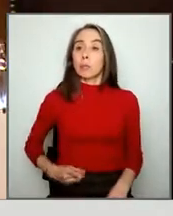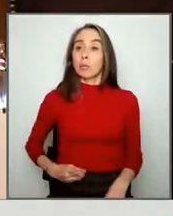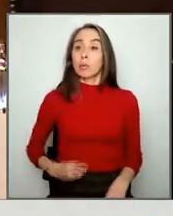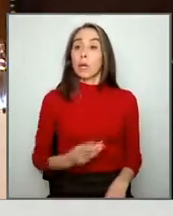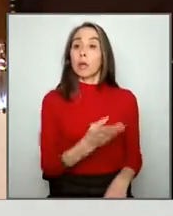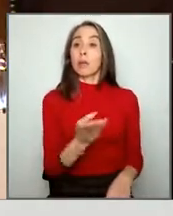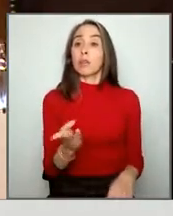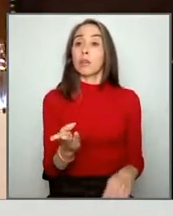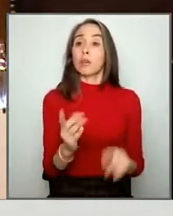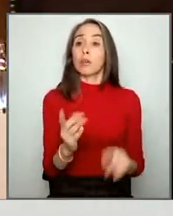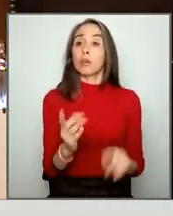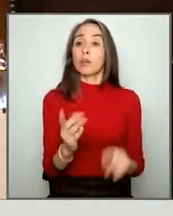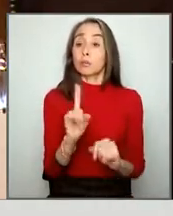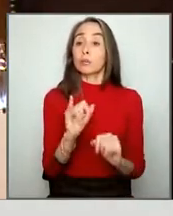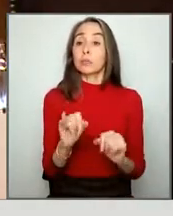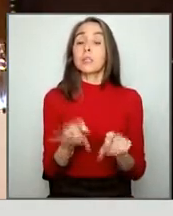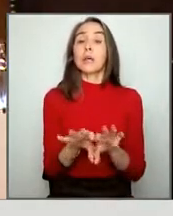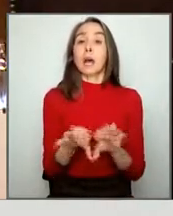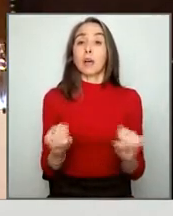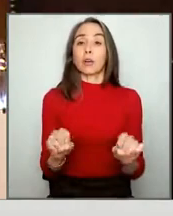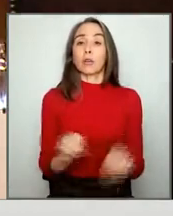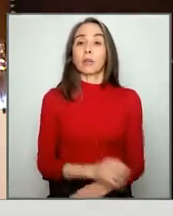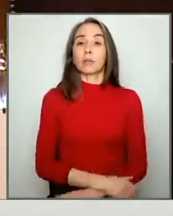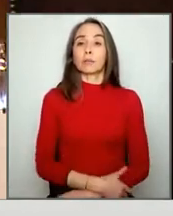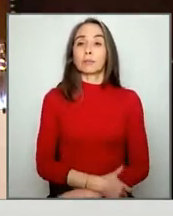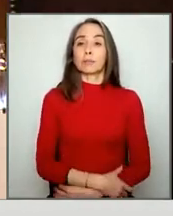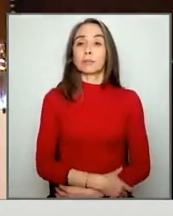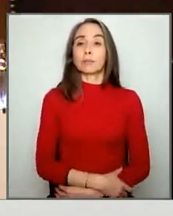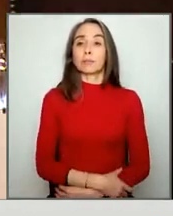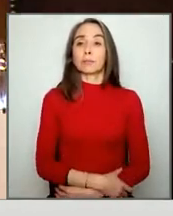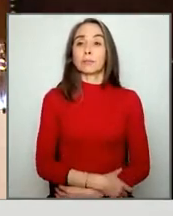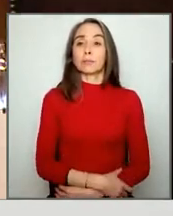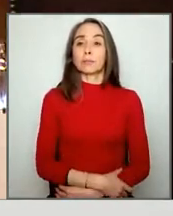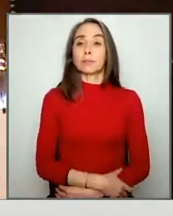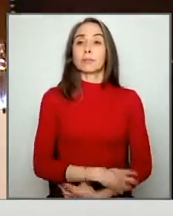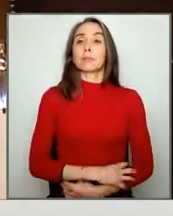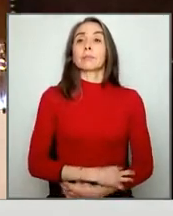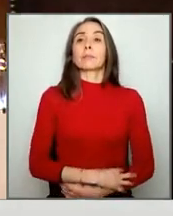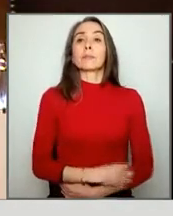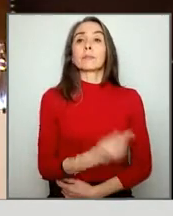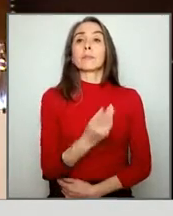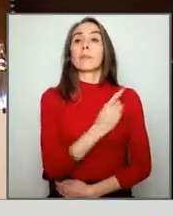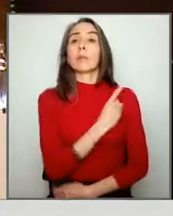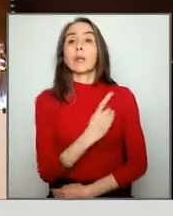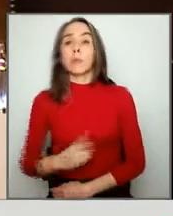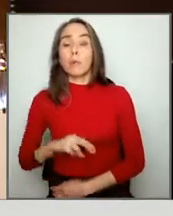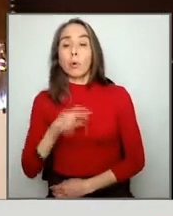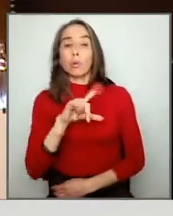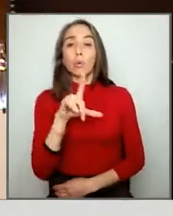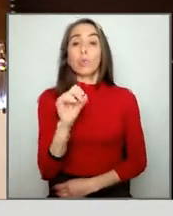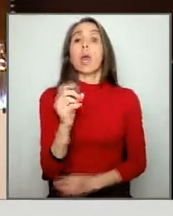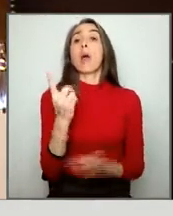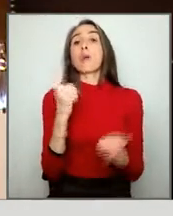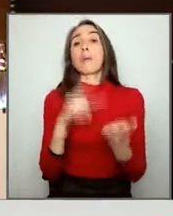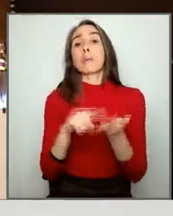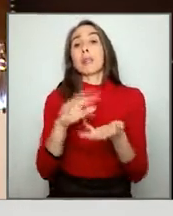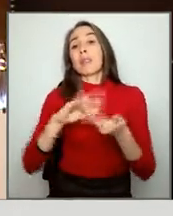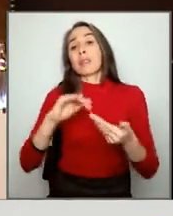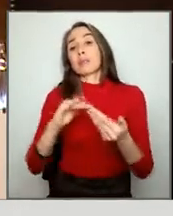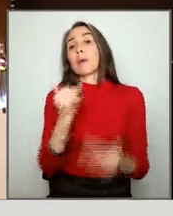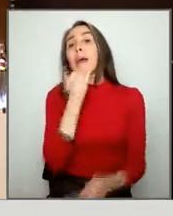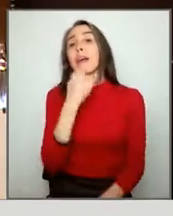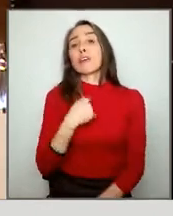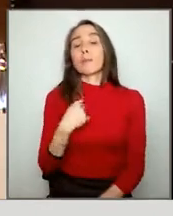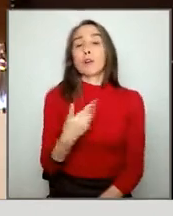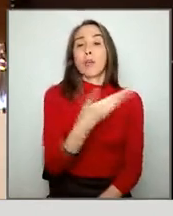acordado Ahora sí diputada nullado mil disculpas fue un error mío Le ofrezco la palabra y luego se prepara el diputado Lila